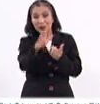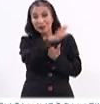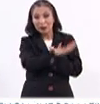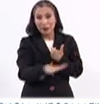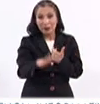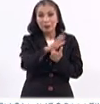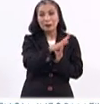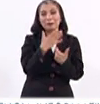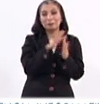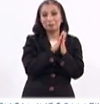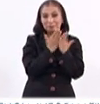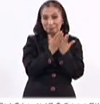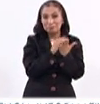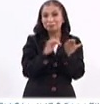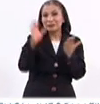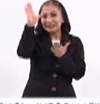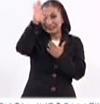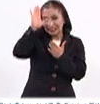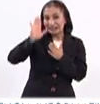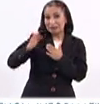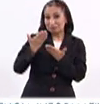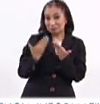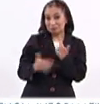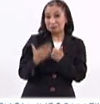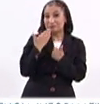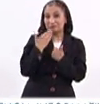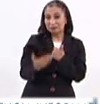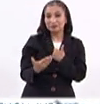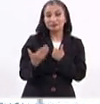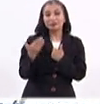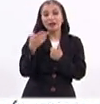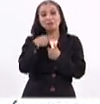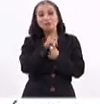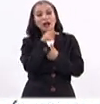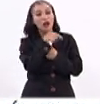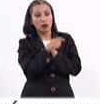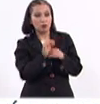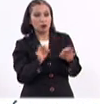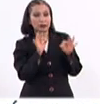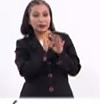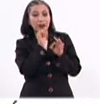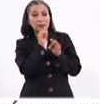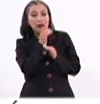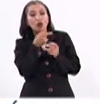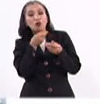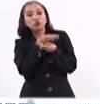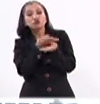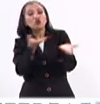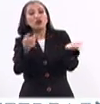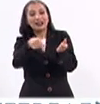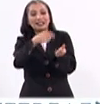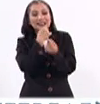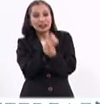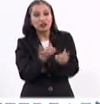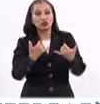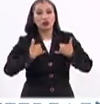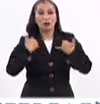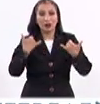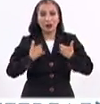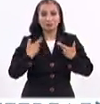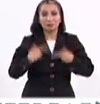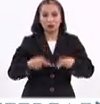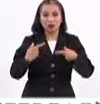el mundo de la literatura científica, digamos, de alguna forma. Sí. Pero es muy importante que le llegue, ¿no? A los niños, a los jóvenes, a